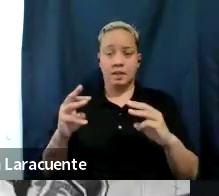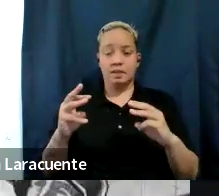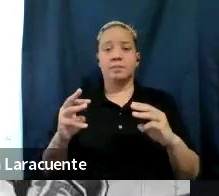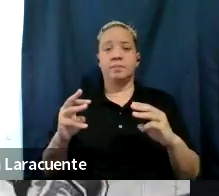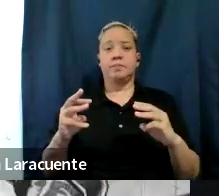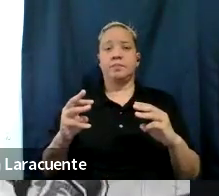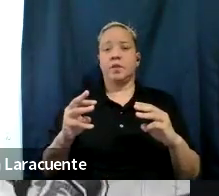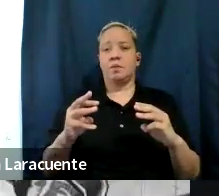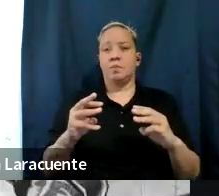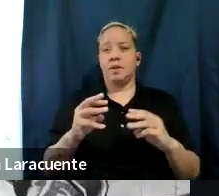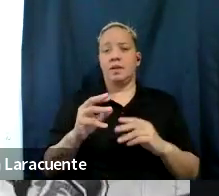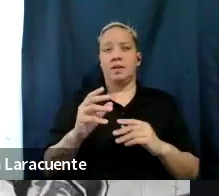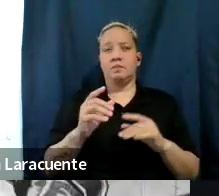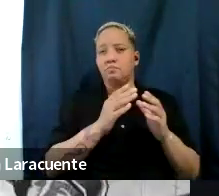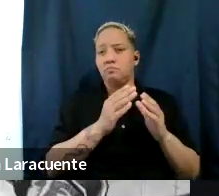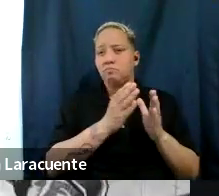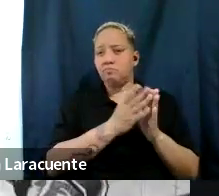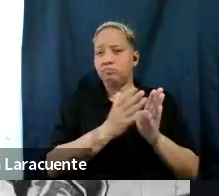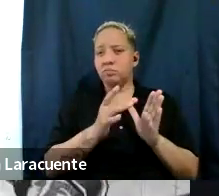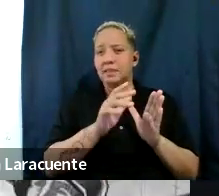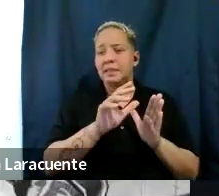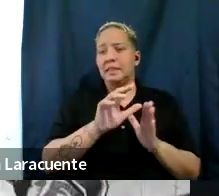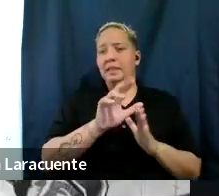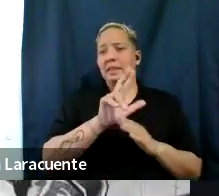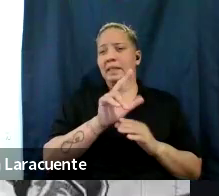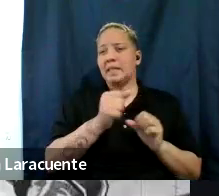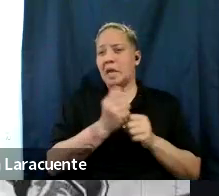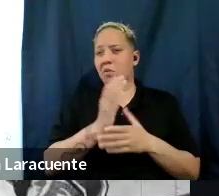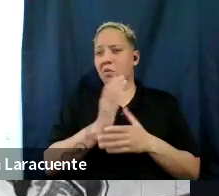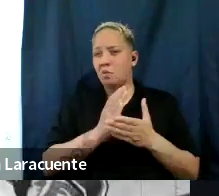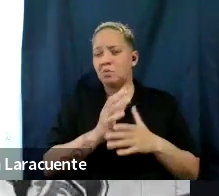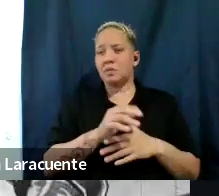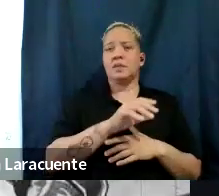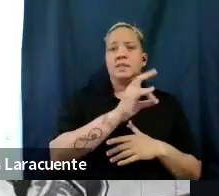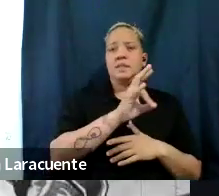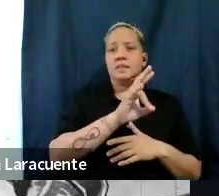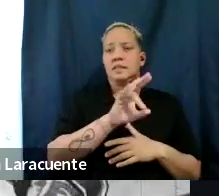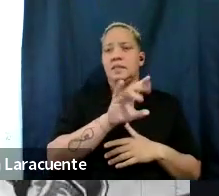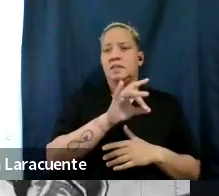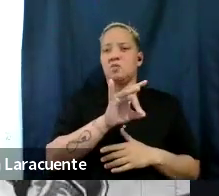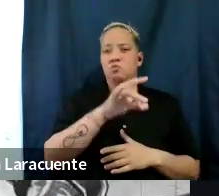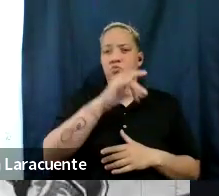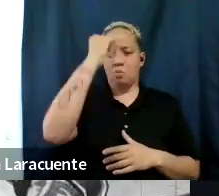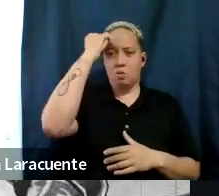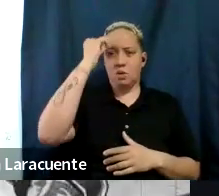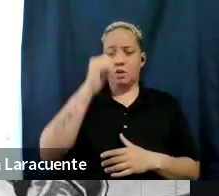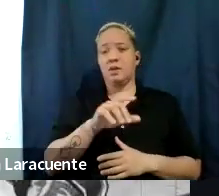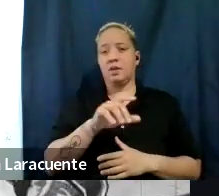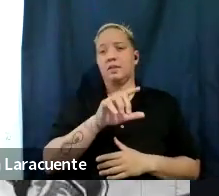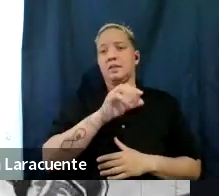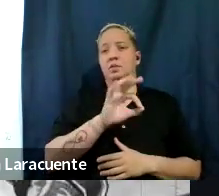durar 3 años y pico, desde el 17-18 de julio de 1936 hasta el 1 de abril